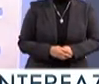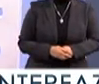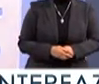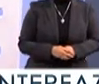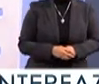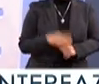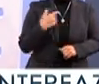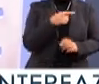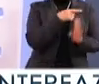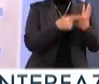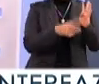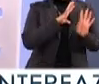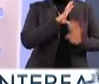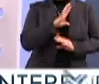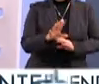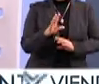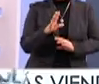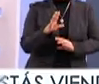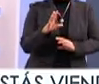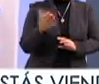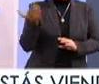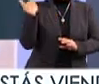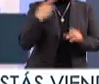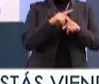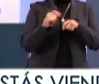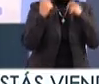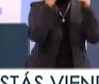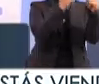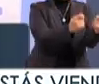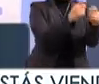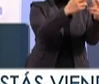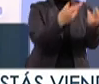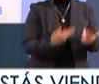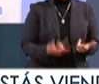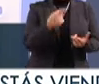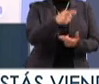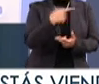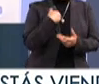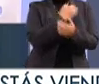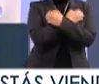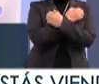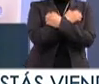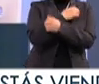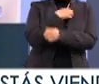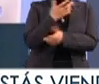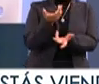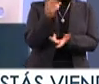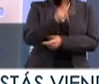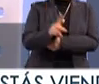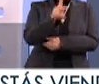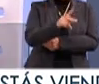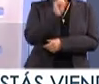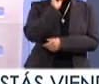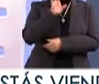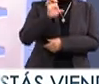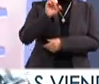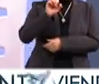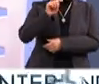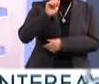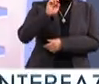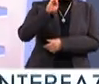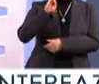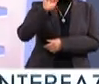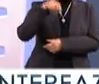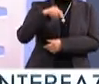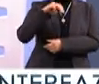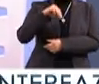Así se dio esta entrega, recepción de la Secretaría de Educación Pública. bueno, además, Esteban Moctezoma Barragán